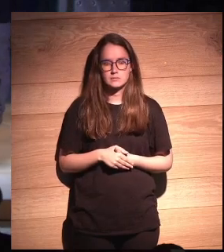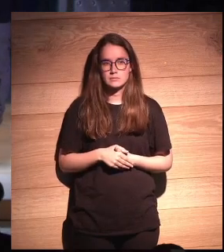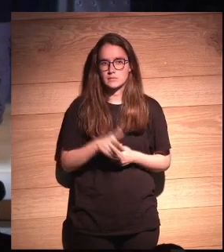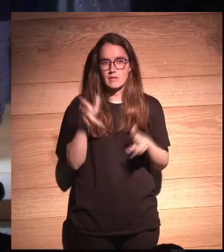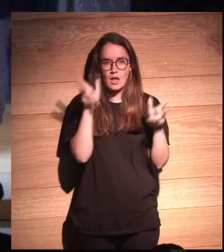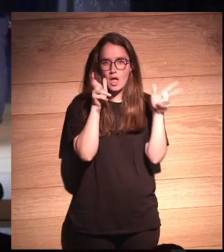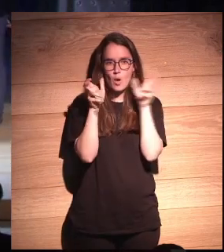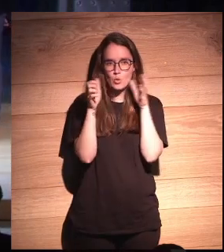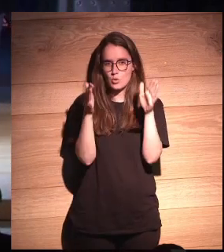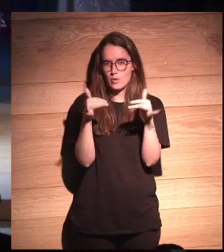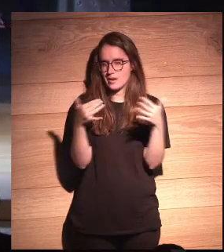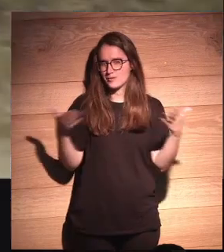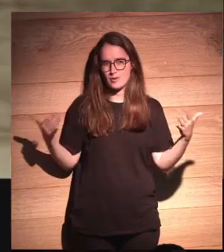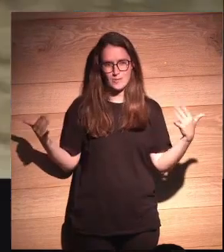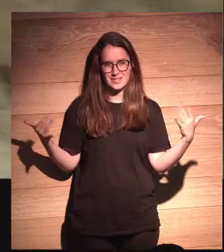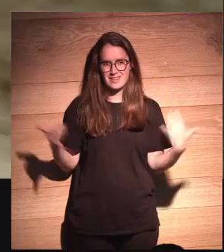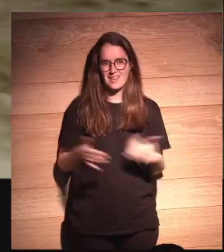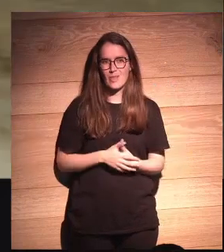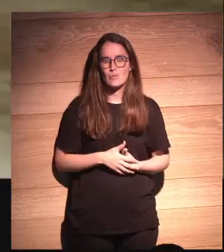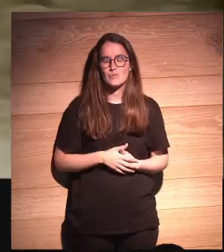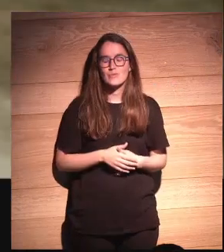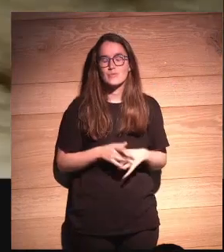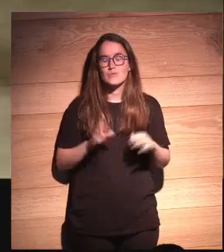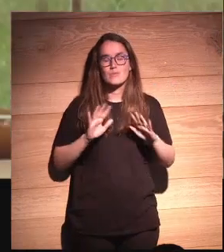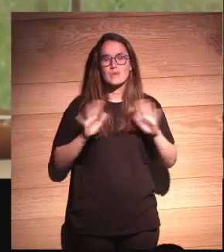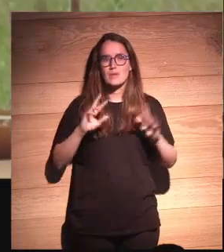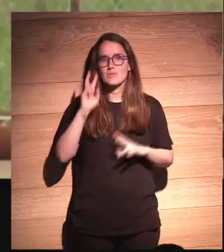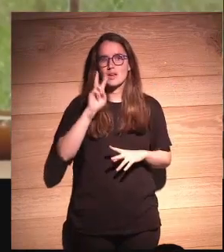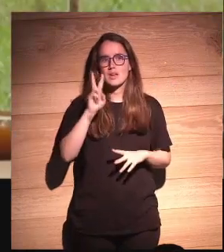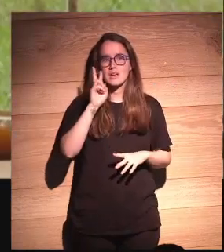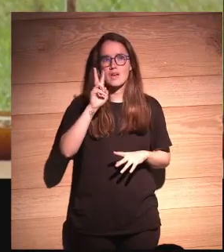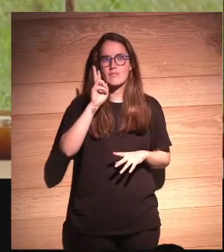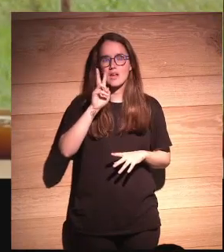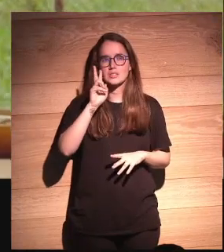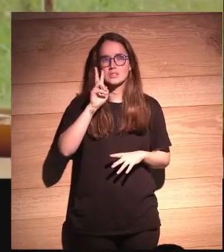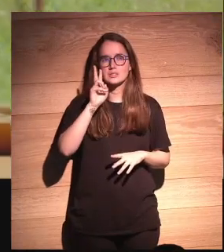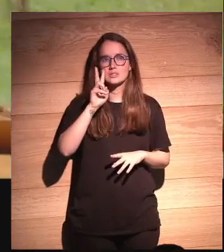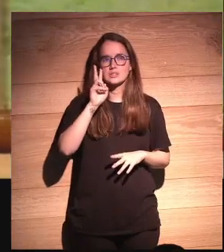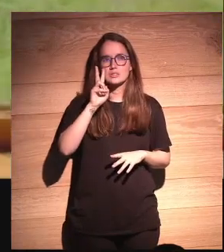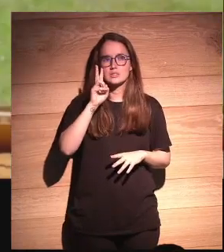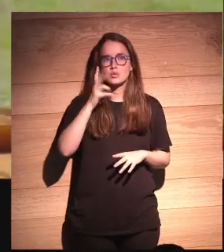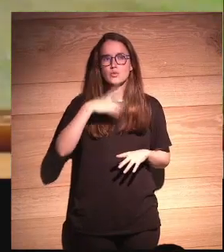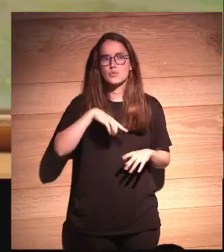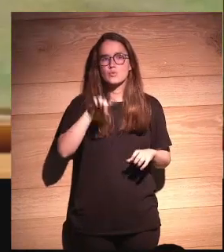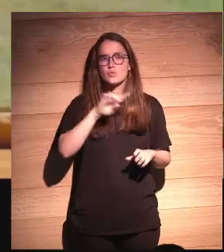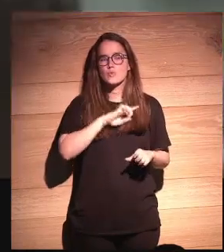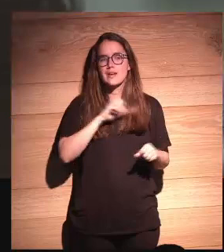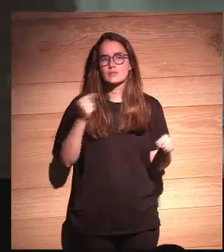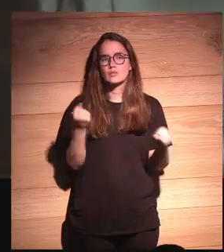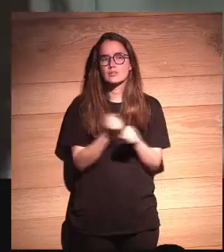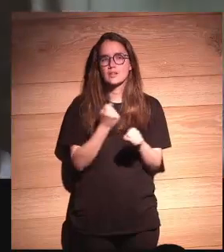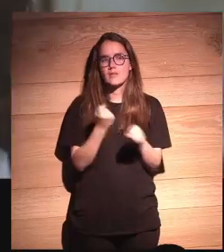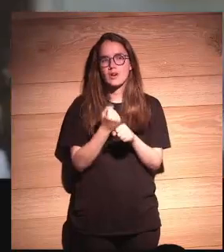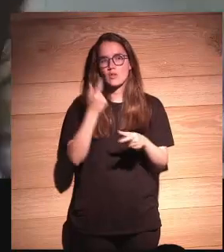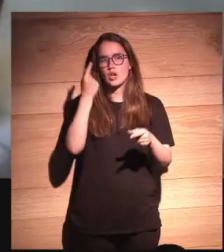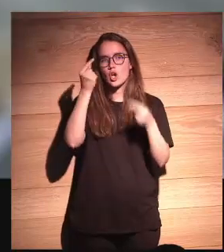No tiene audio, o sea que no pasa nada. Es simplemente para que veáis un poco en qué va a consistir todo lo que es el trabajo de